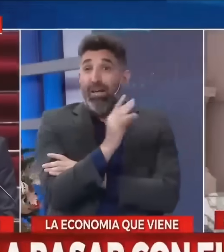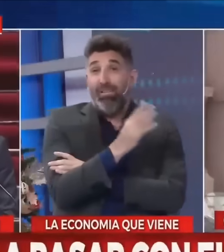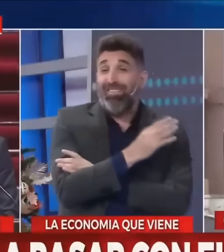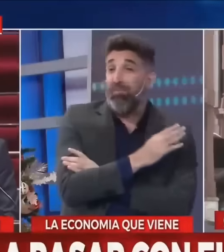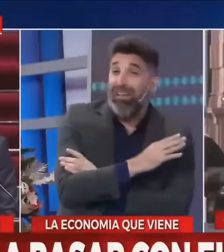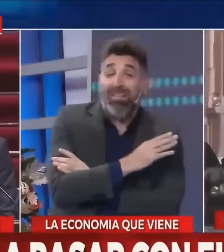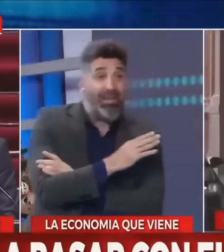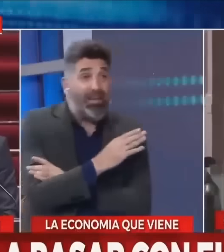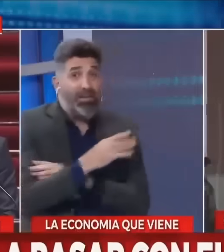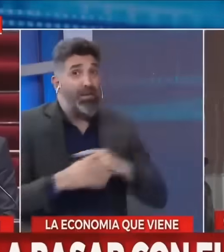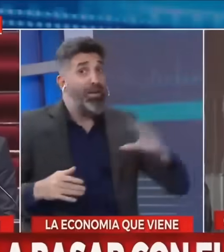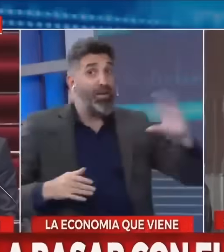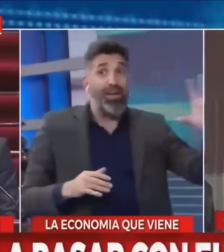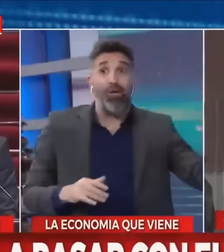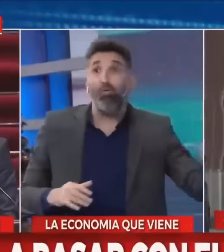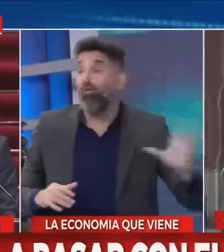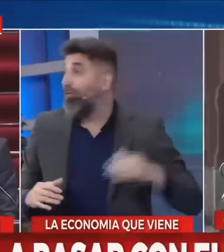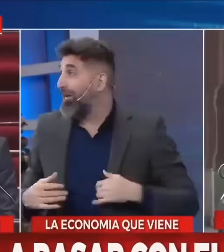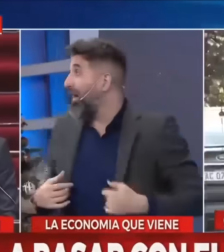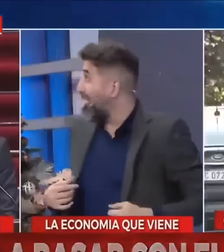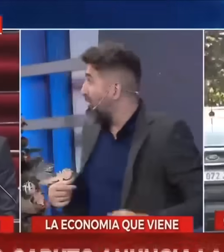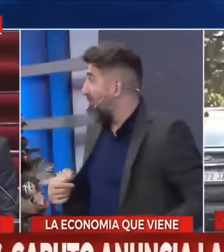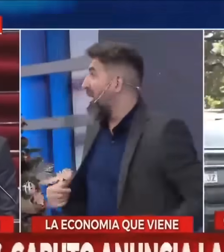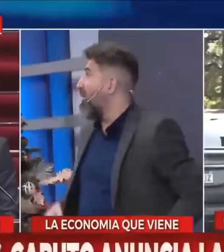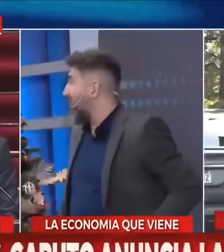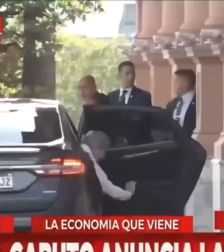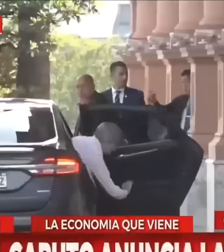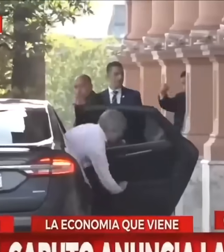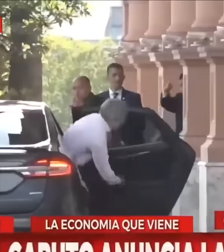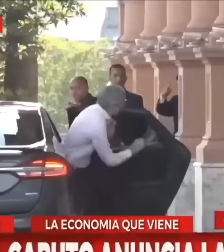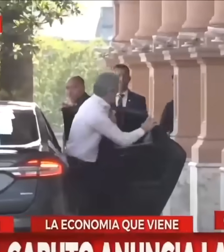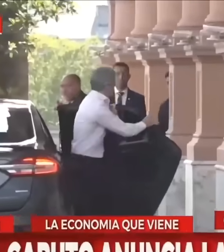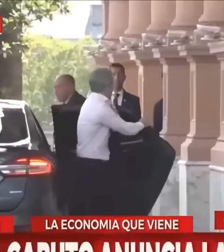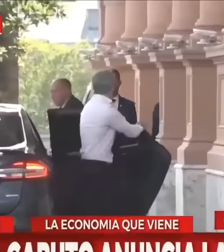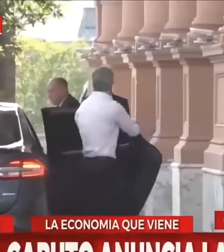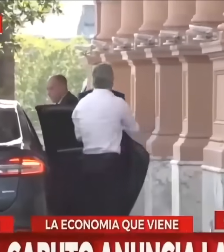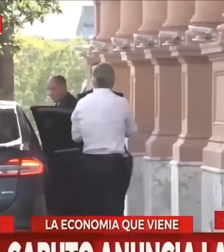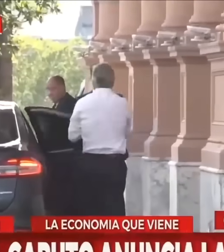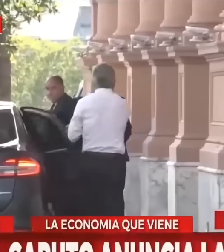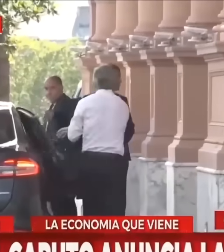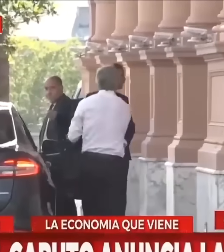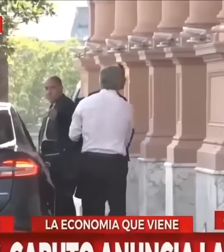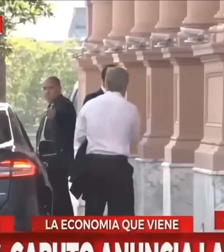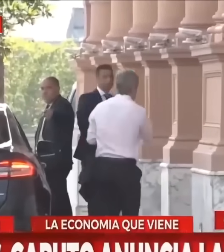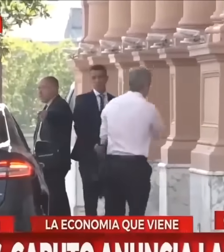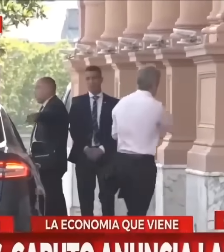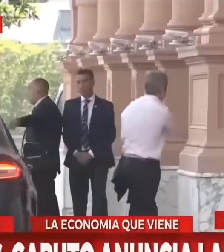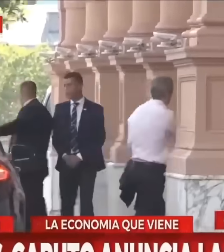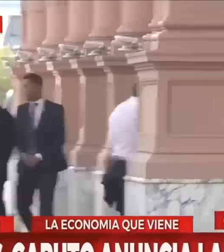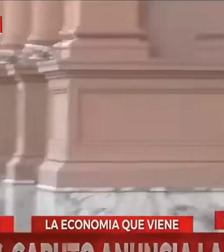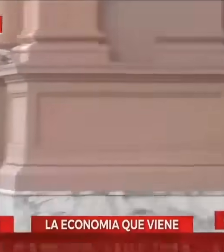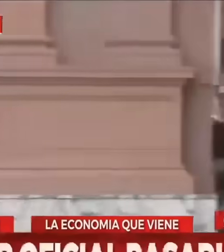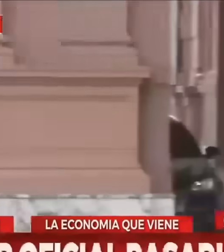Ante ya es inminente falta una hora una hora y monedas Porque dijeron después de las 5 de la tard está bueno el término una hora y